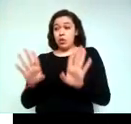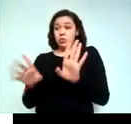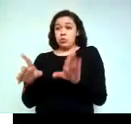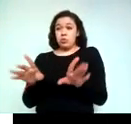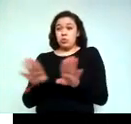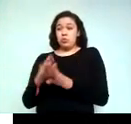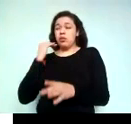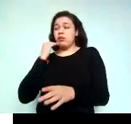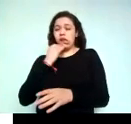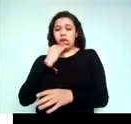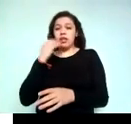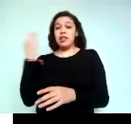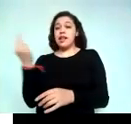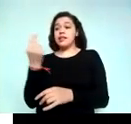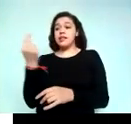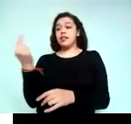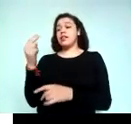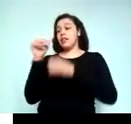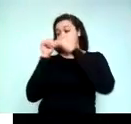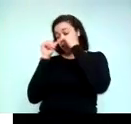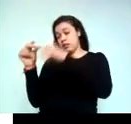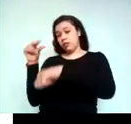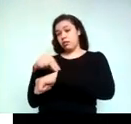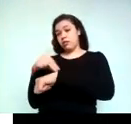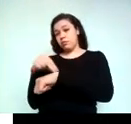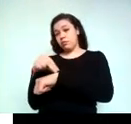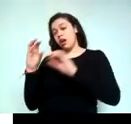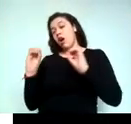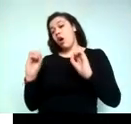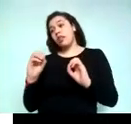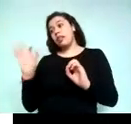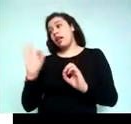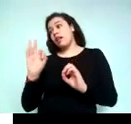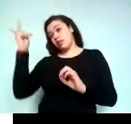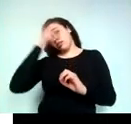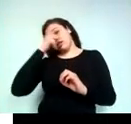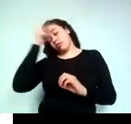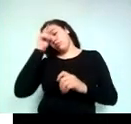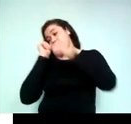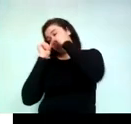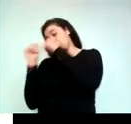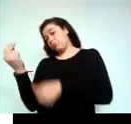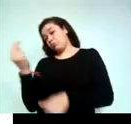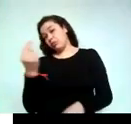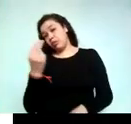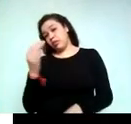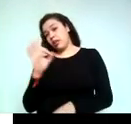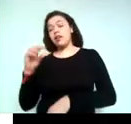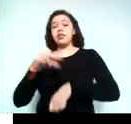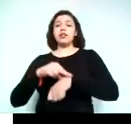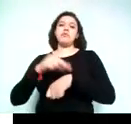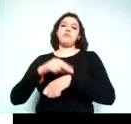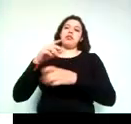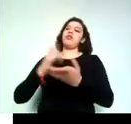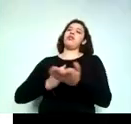atendido por un médico o incluso por un psicólogo, ¿no? Dependiendo de lo que el médico tratante determine. Y como les